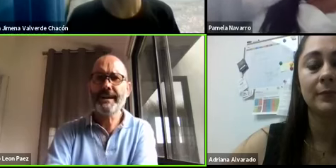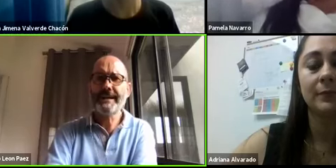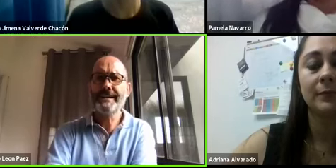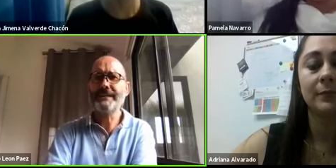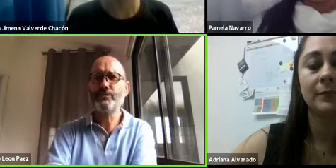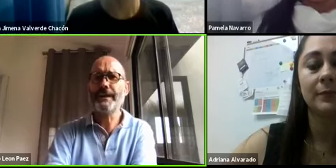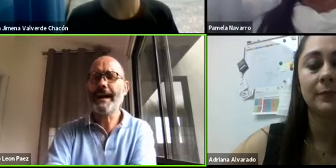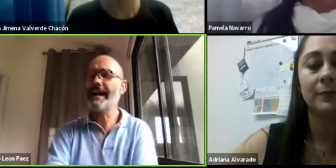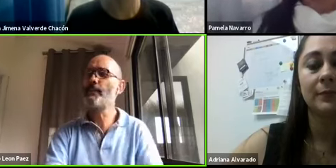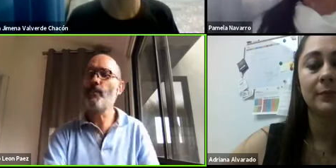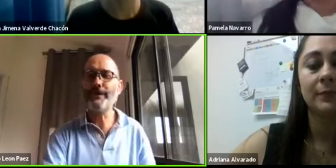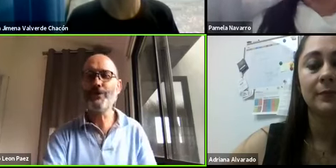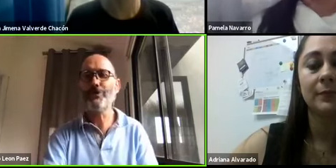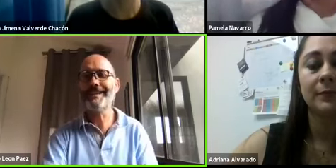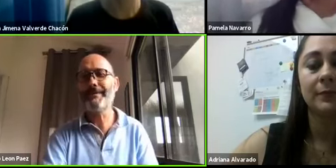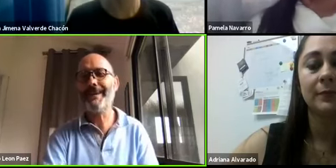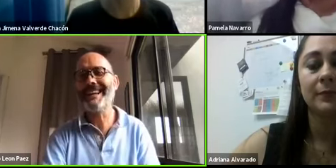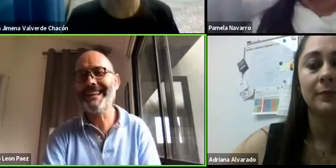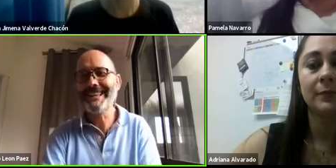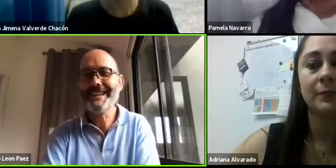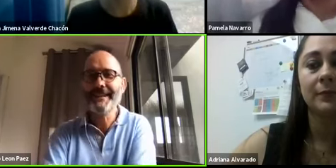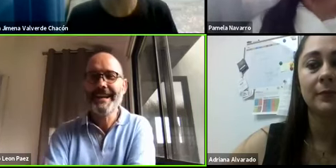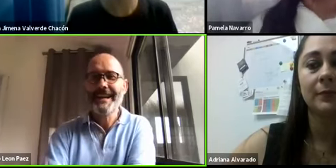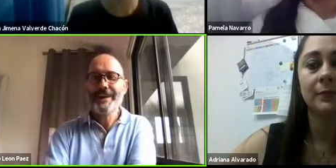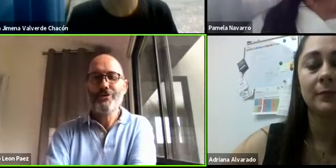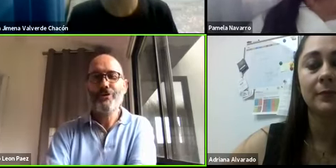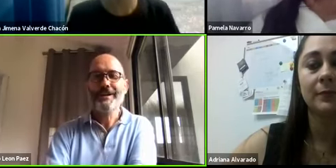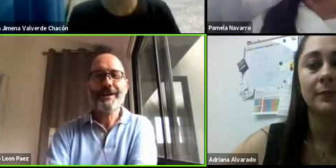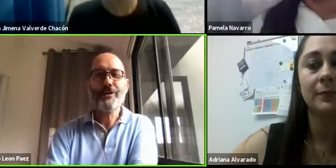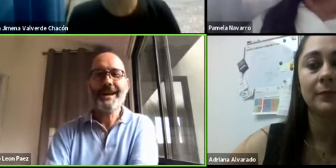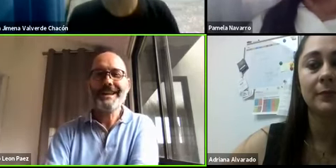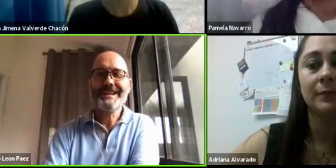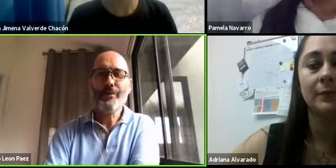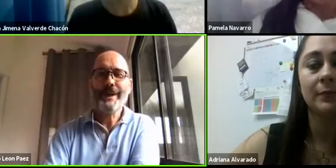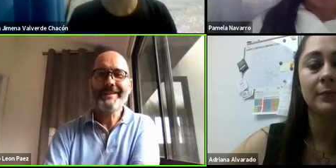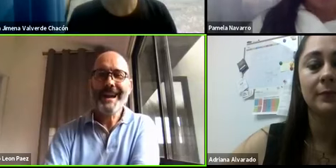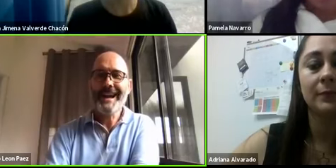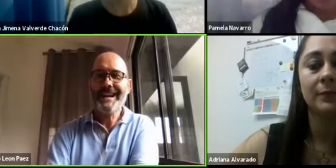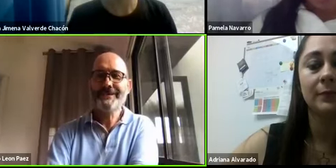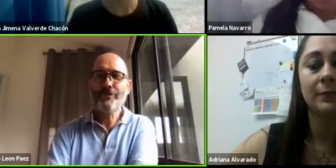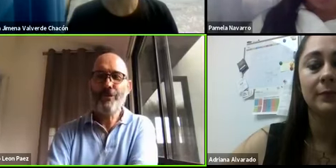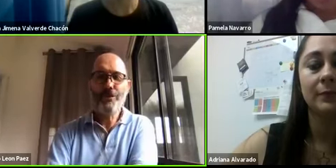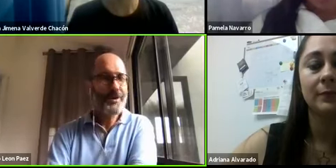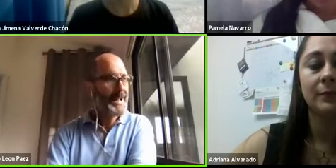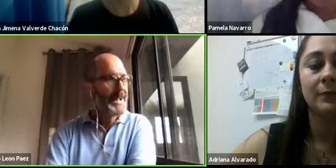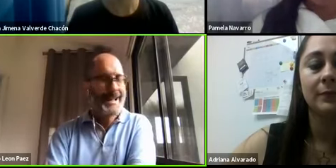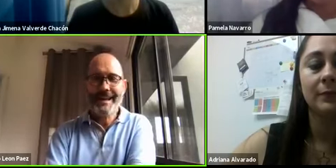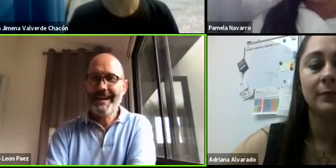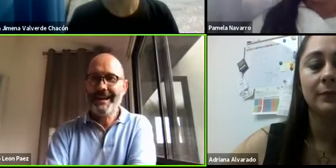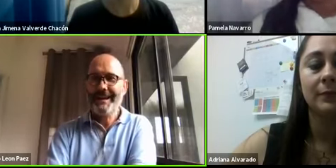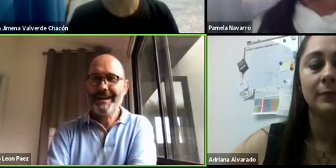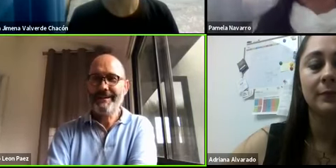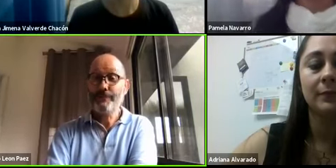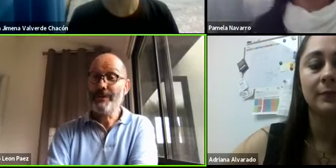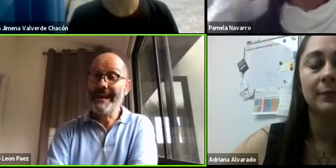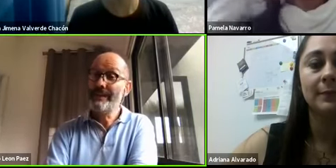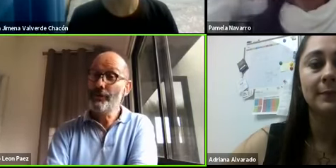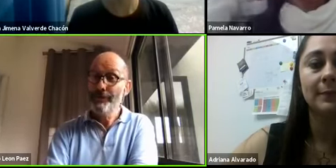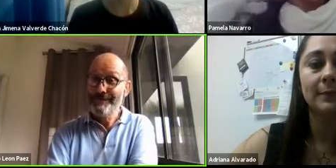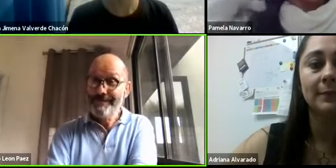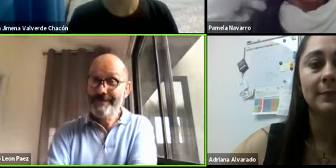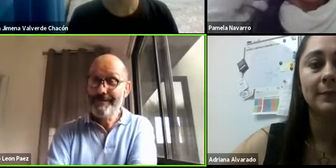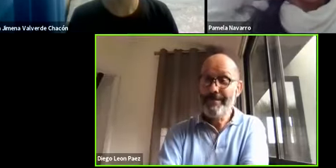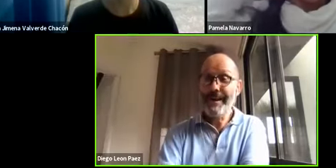choque de su llegada al aeropuerto de madrid donde lo que ella se encuentra es con su